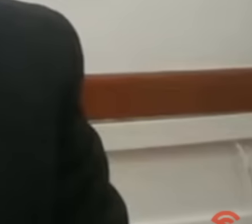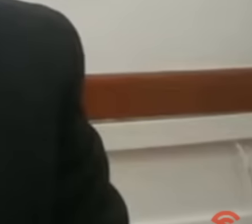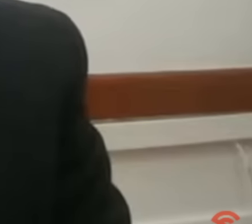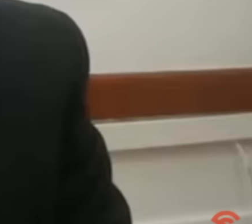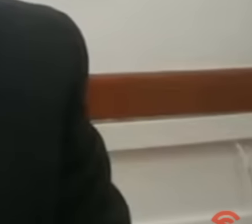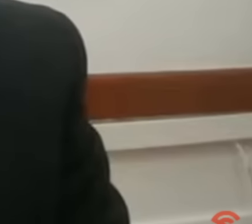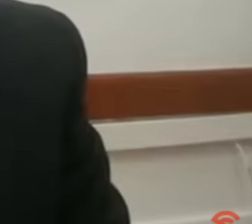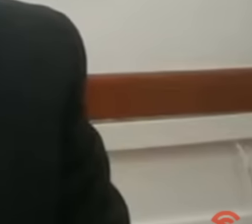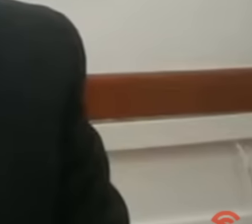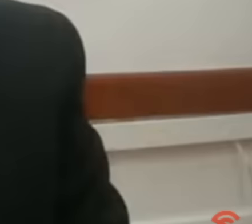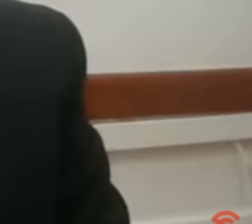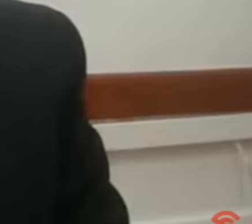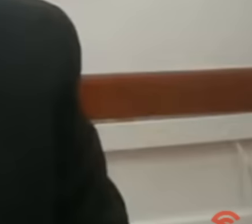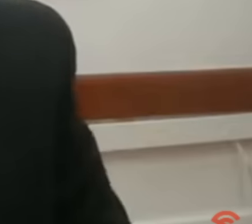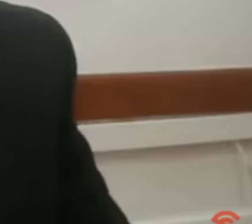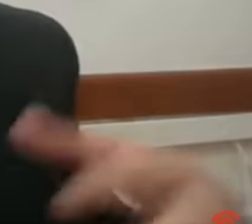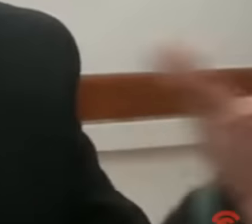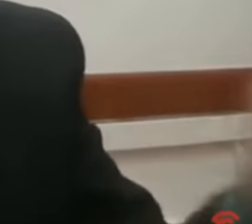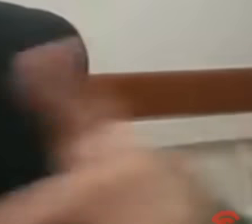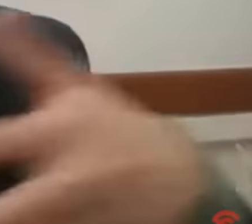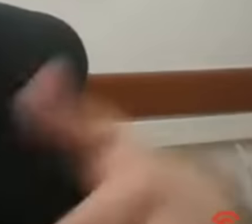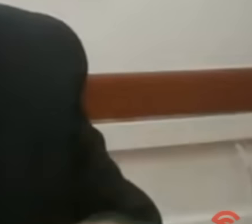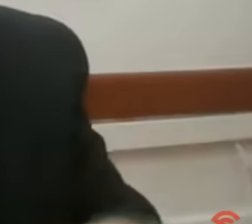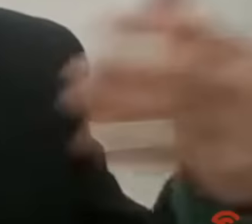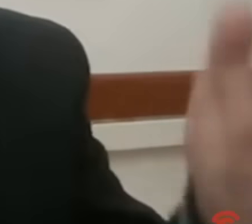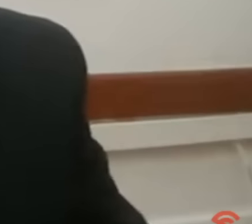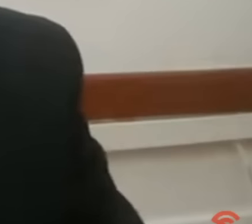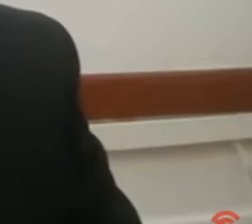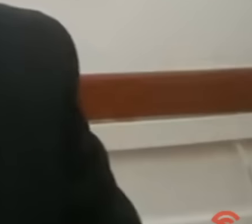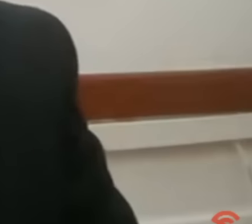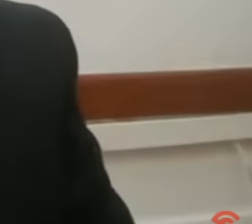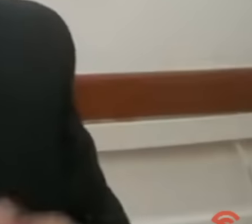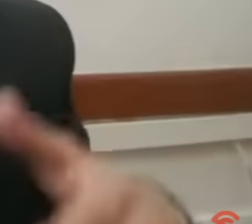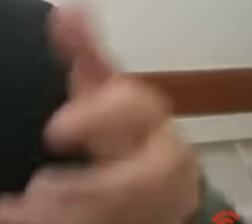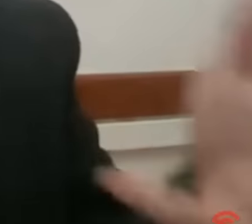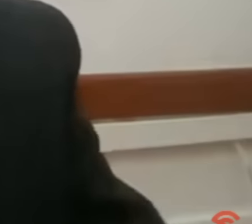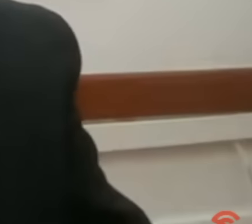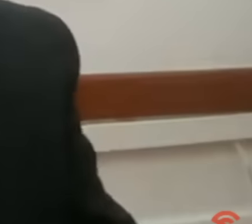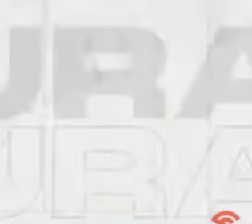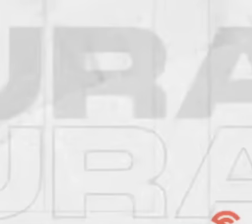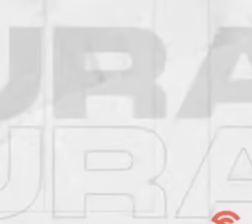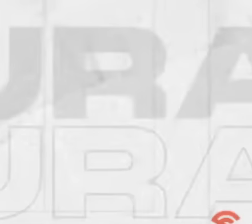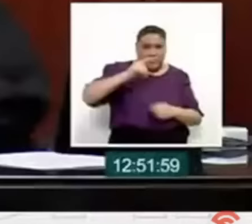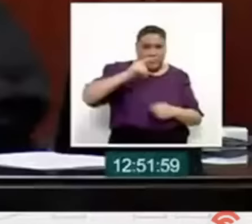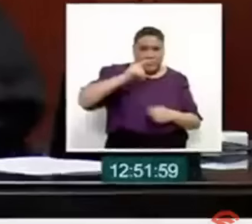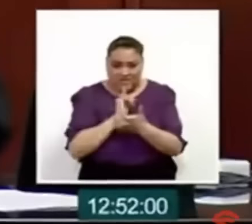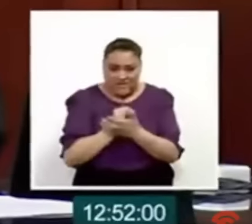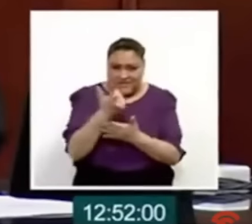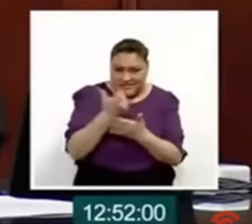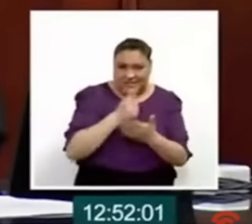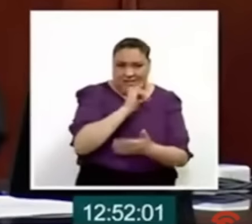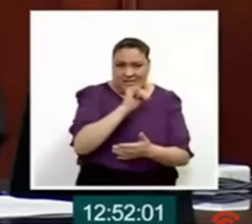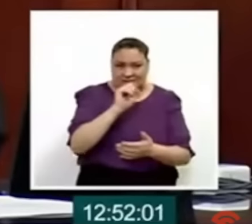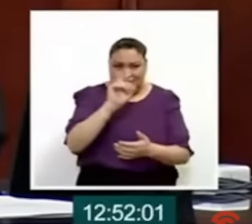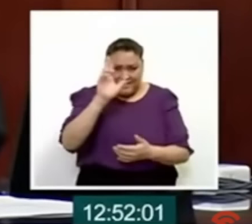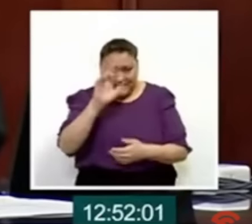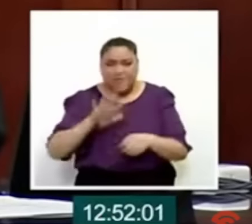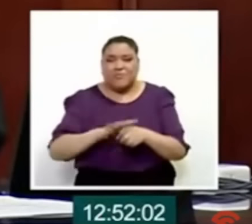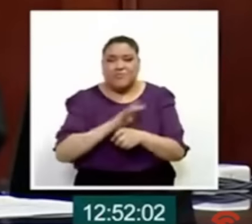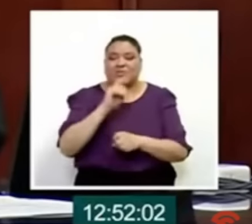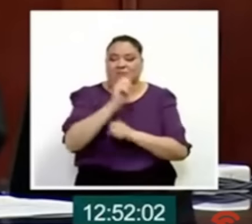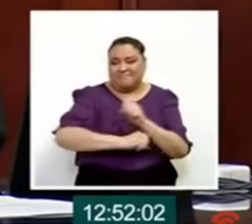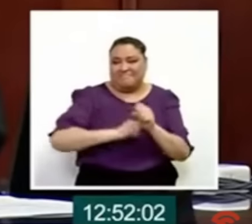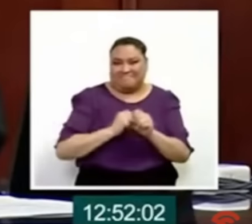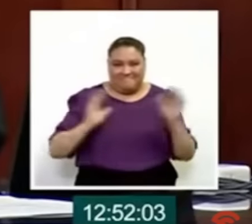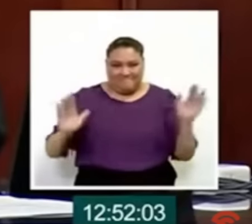referentes precisamente por pues las maniobras legales para eludir pues el pago de impuestos, ¿no? De créditos fiscales, o pues